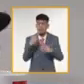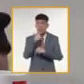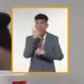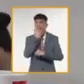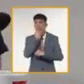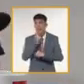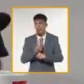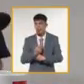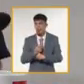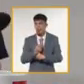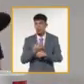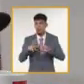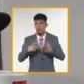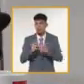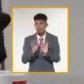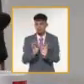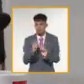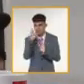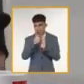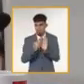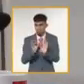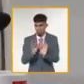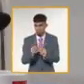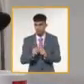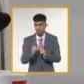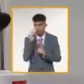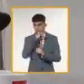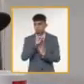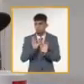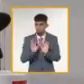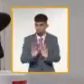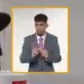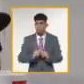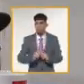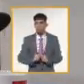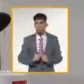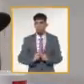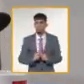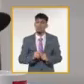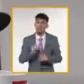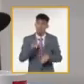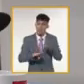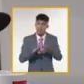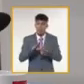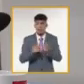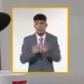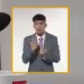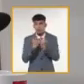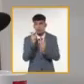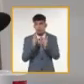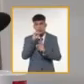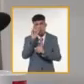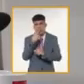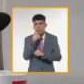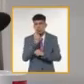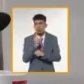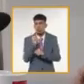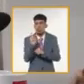su manera de ser, su manera de hablar. Entonces hay formas que consideramos vulgares, en realidad son las formas sencillamente en que se